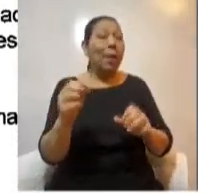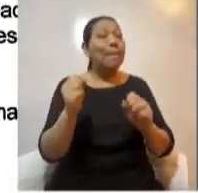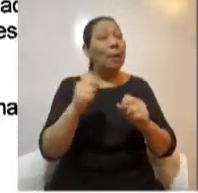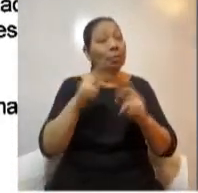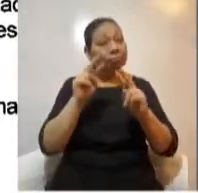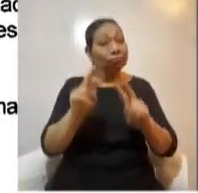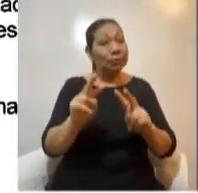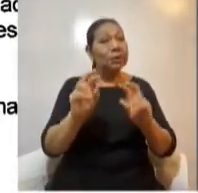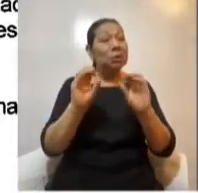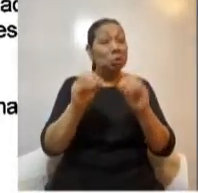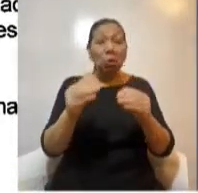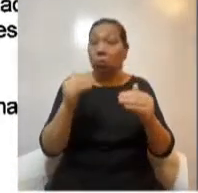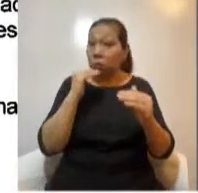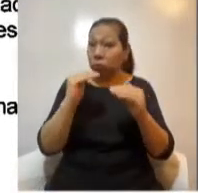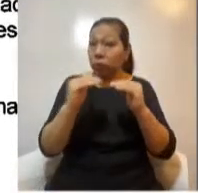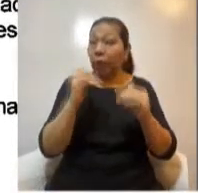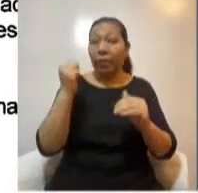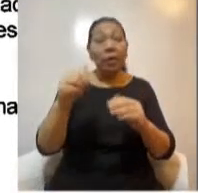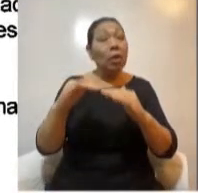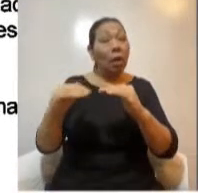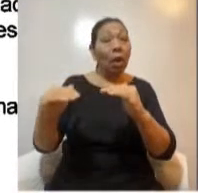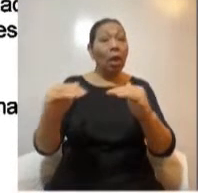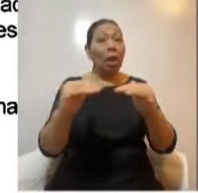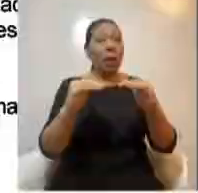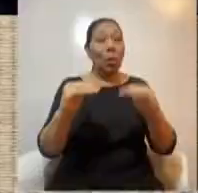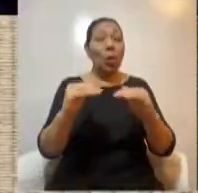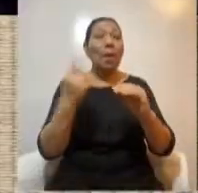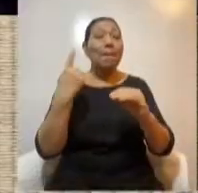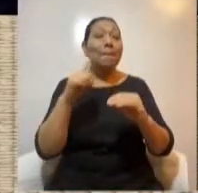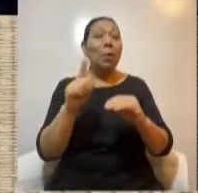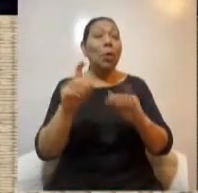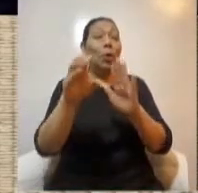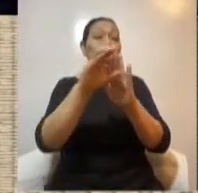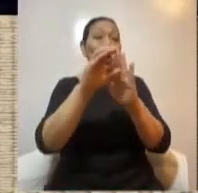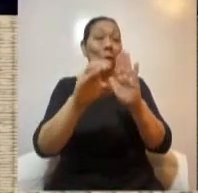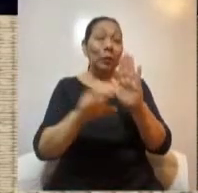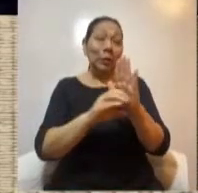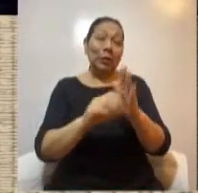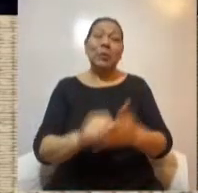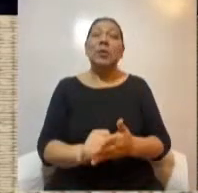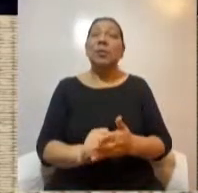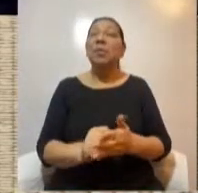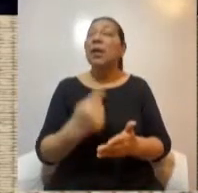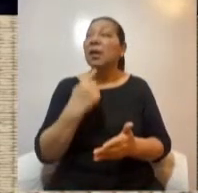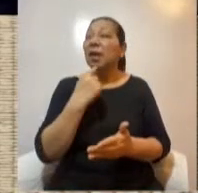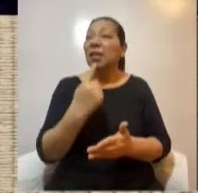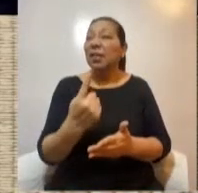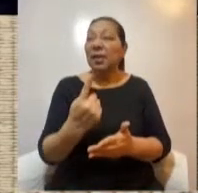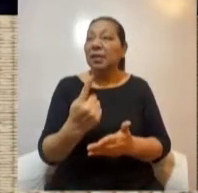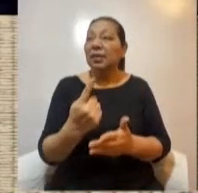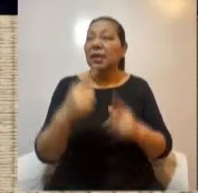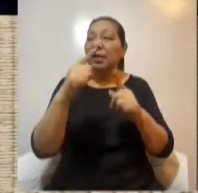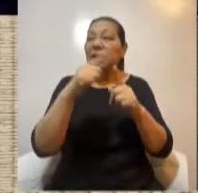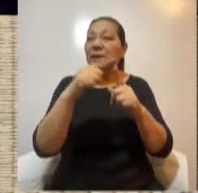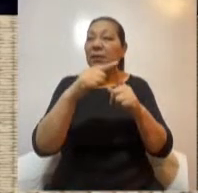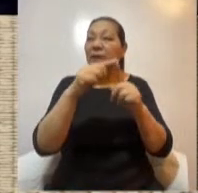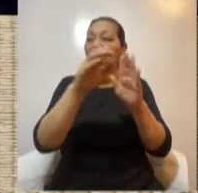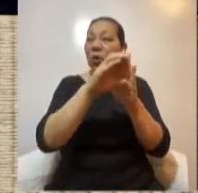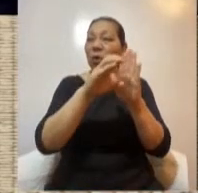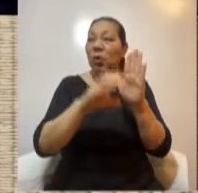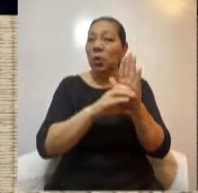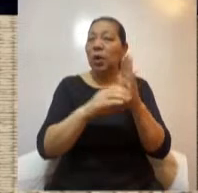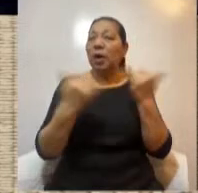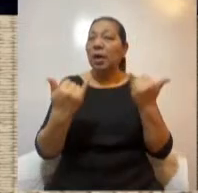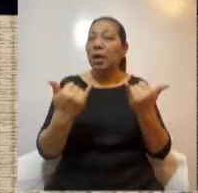de verificar su compatibilidad con el derecho a la igualdad consagrado por la Constitución. ¿Qué dice el Tribunal